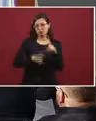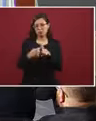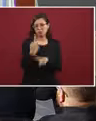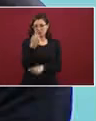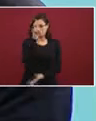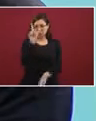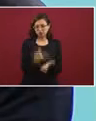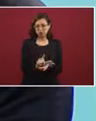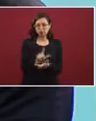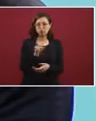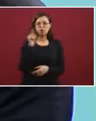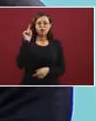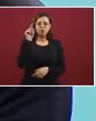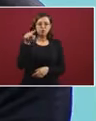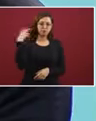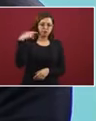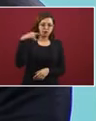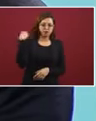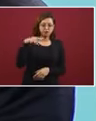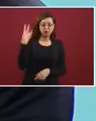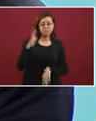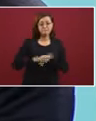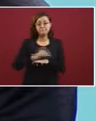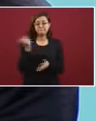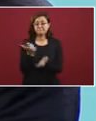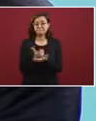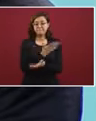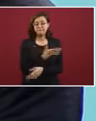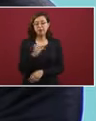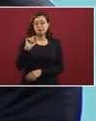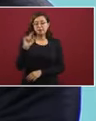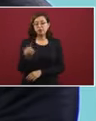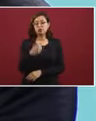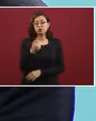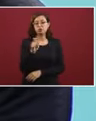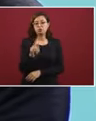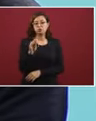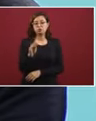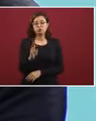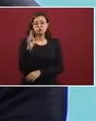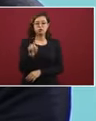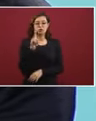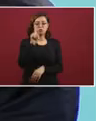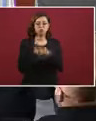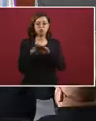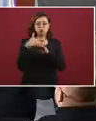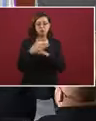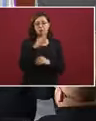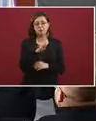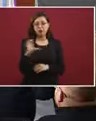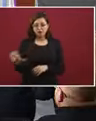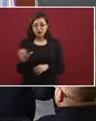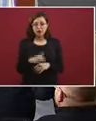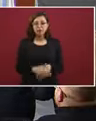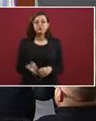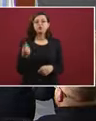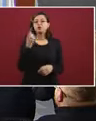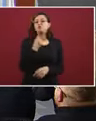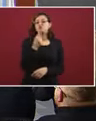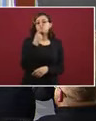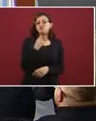lo encontramos en Coatzacoalcos, Veracruz, mientras que la más cara, 21.99, en Los Cabos, Baja California. Para el combustible premium,